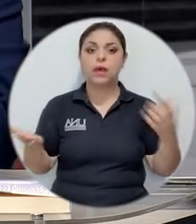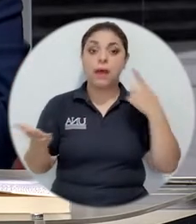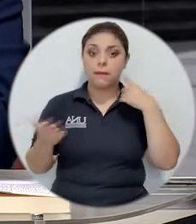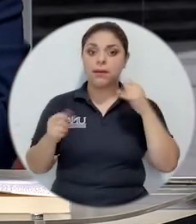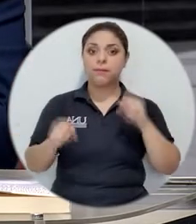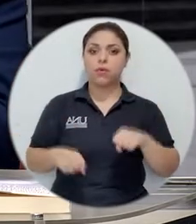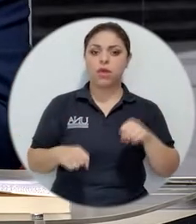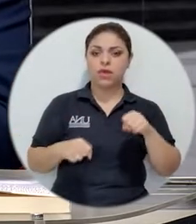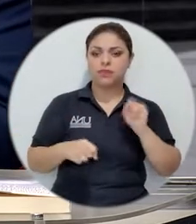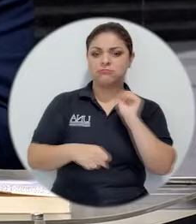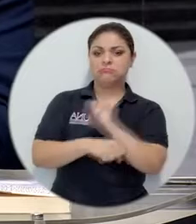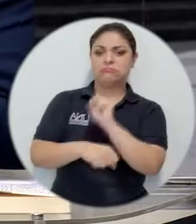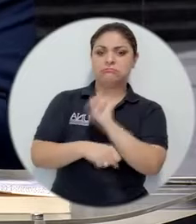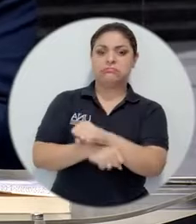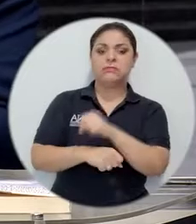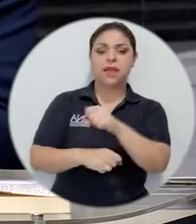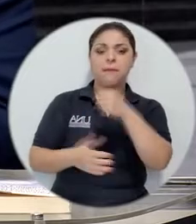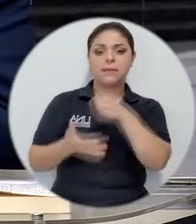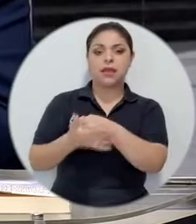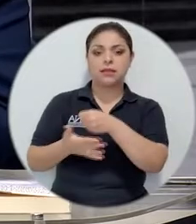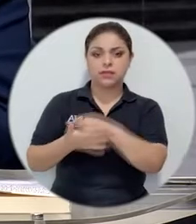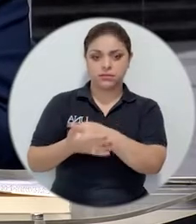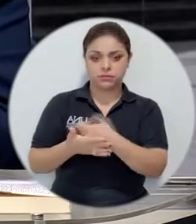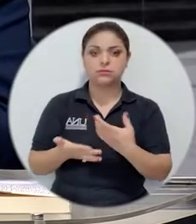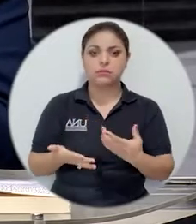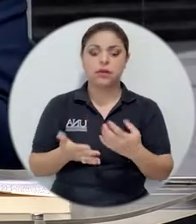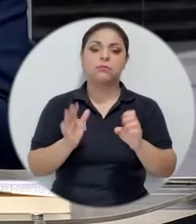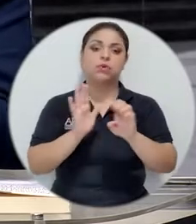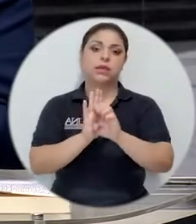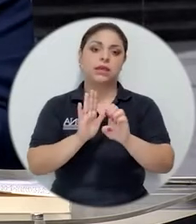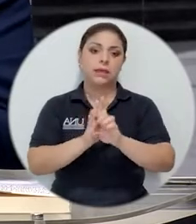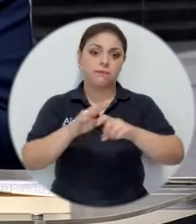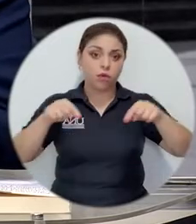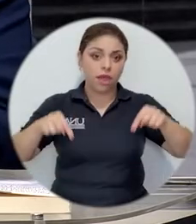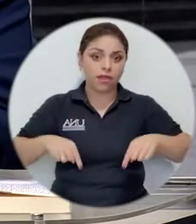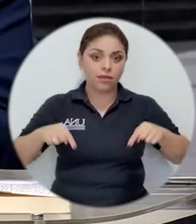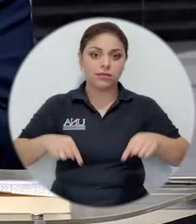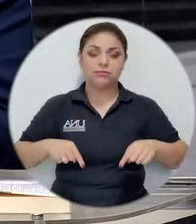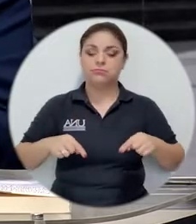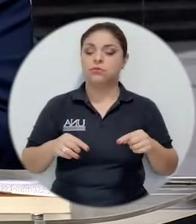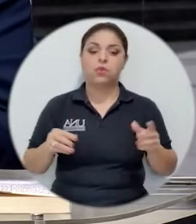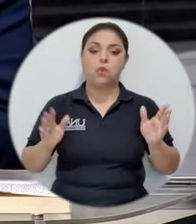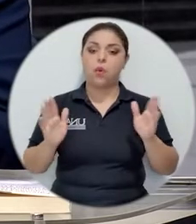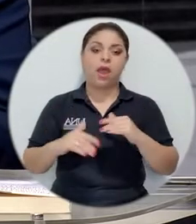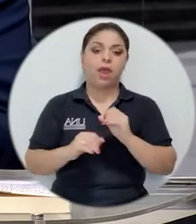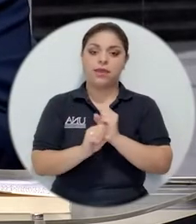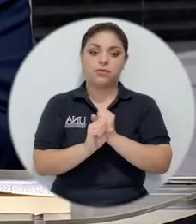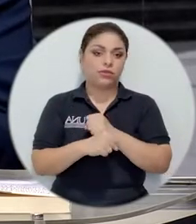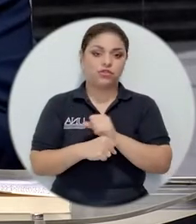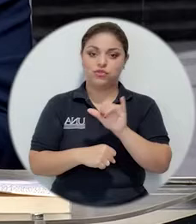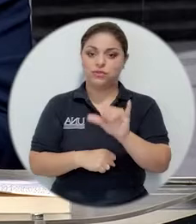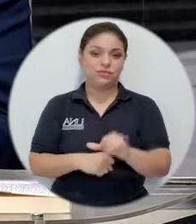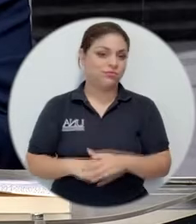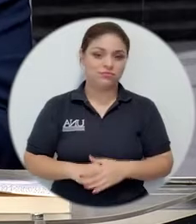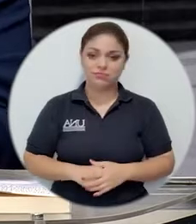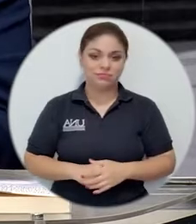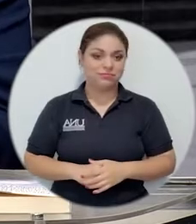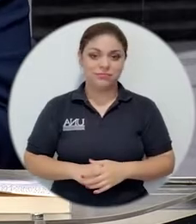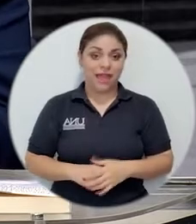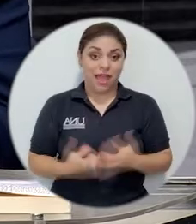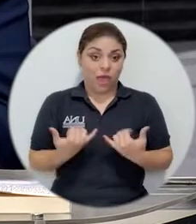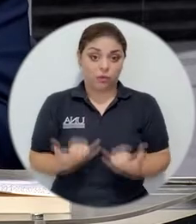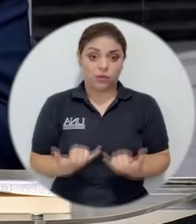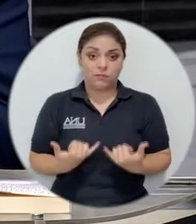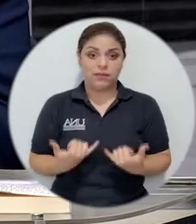poder atacar esas amenazas que el país identifica. En nuestro caso, por ejemplo, no se ha hecho un ejercicio de esa naturaleza. Es decir, que hoy en